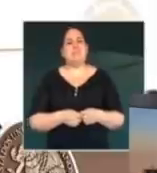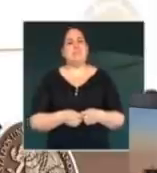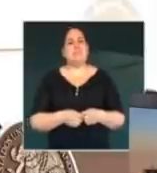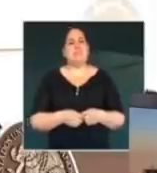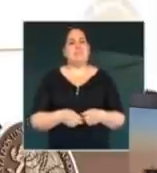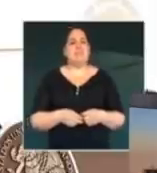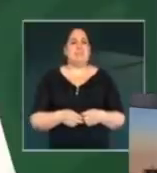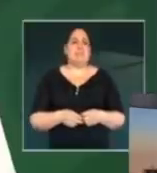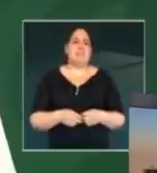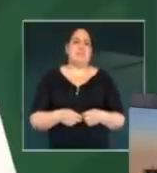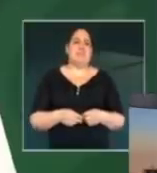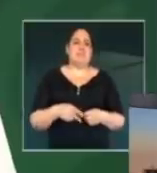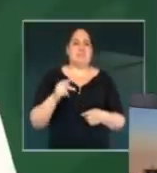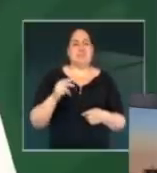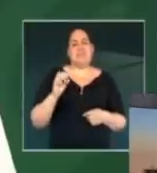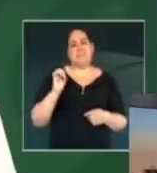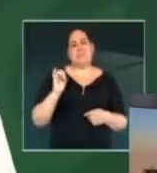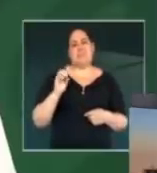principios,